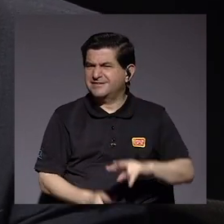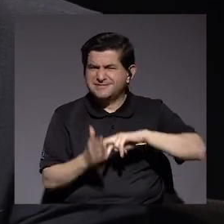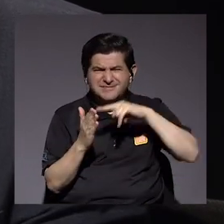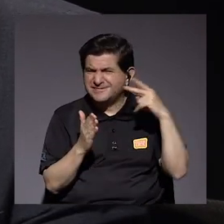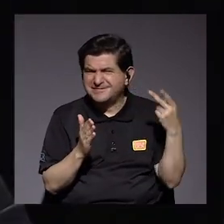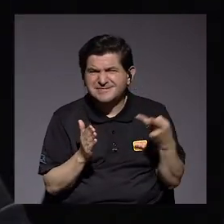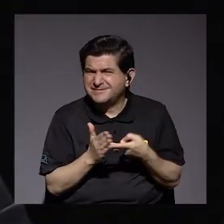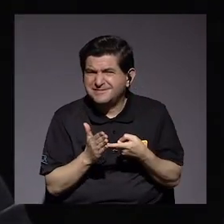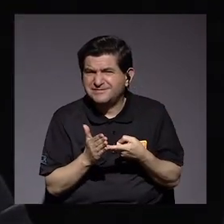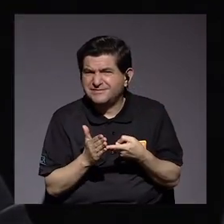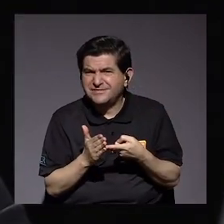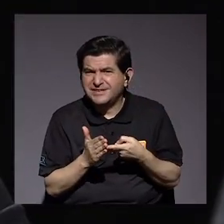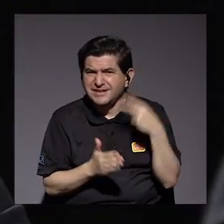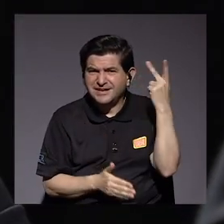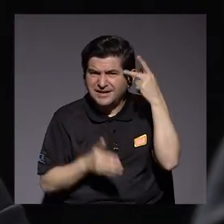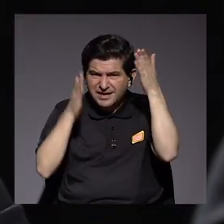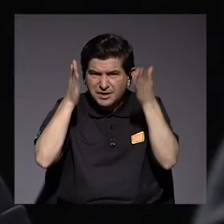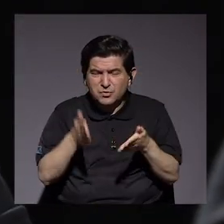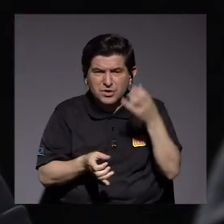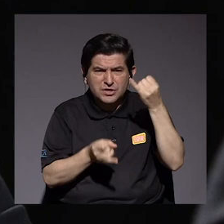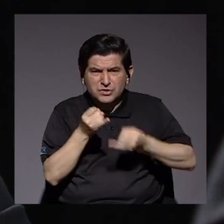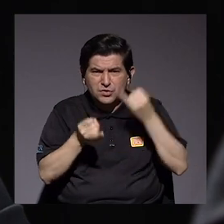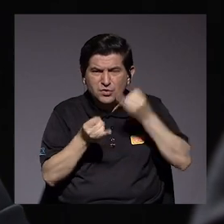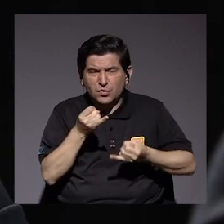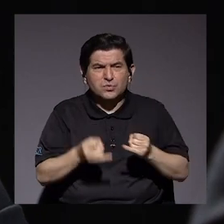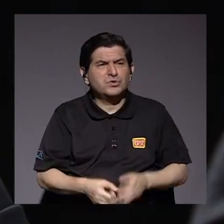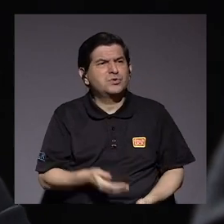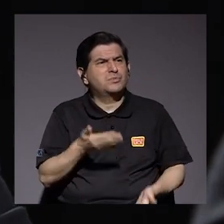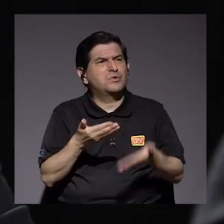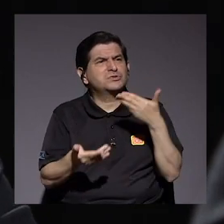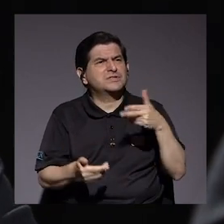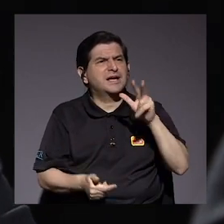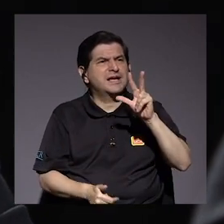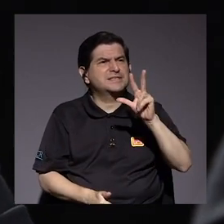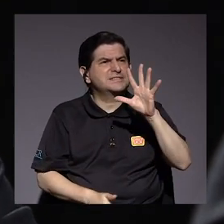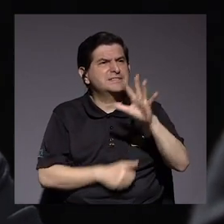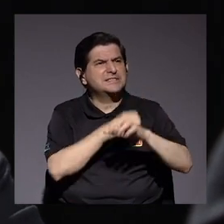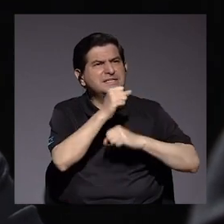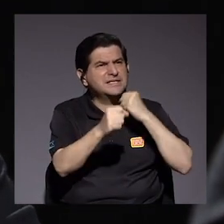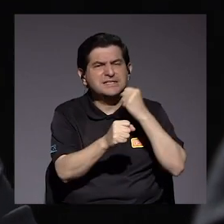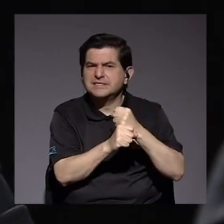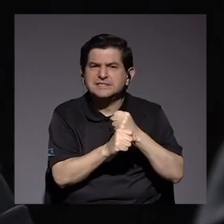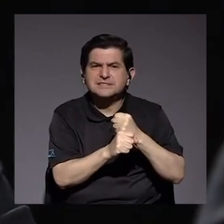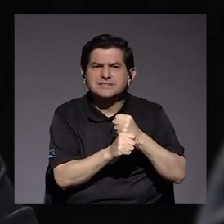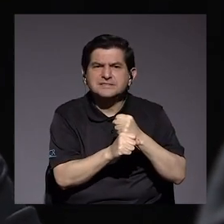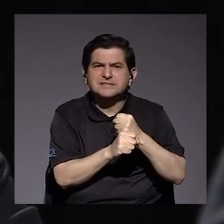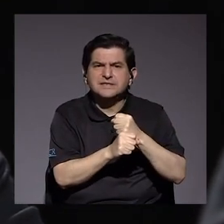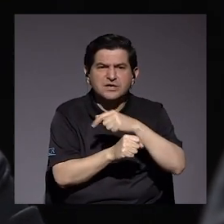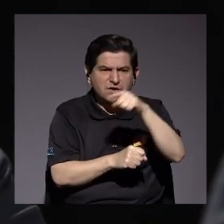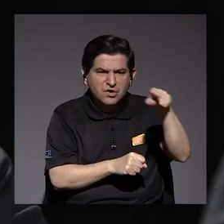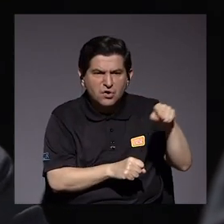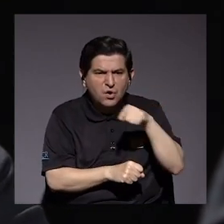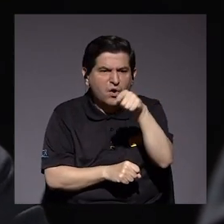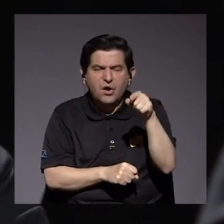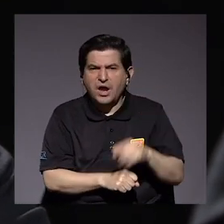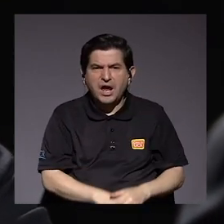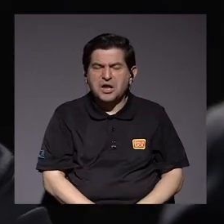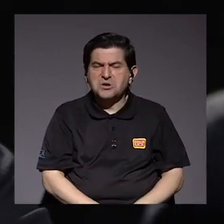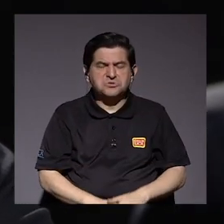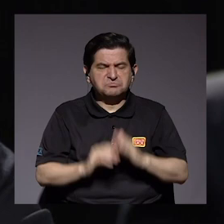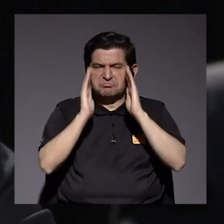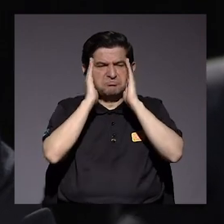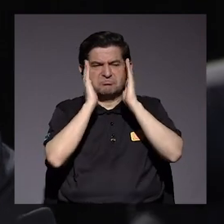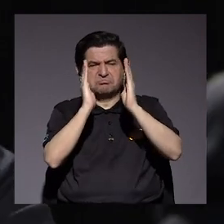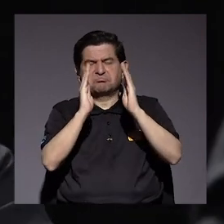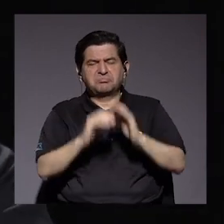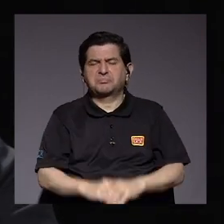tiene nosotros que nos quiere decir es creer los políticos de los últimos que hace 35 años se han